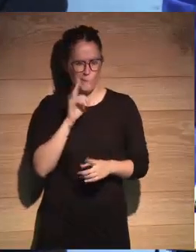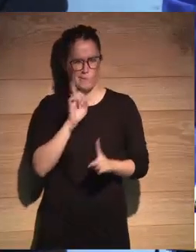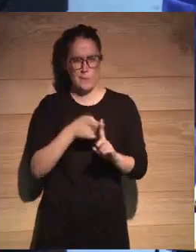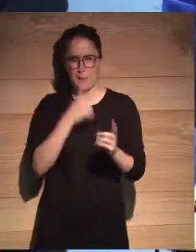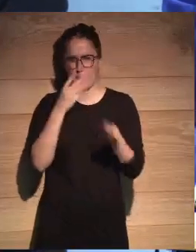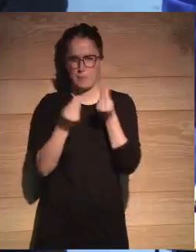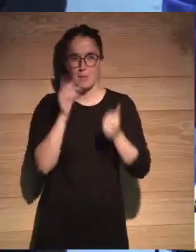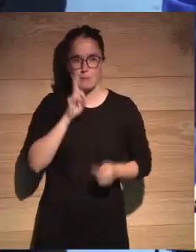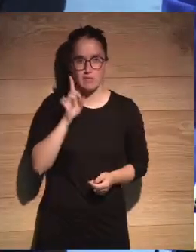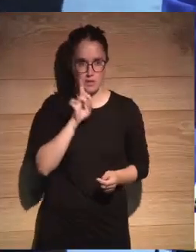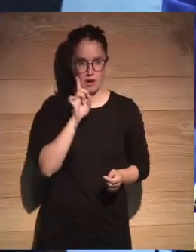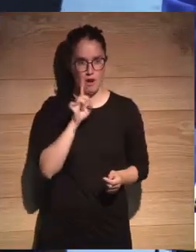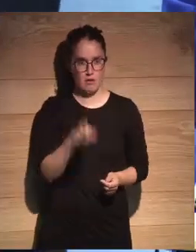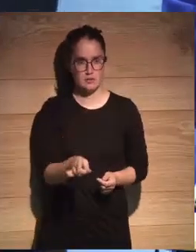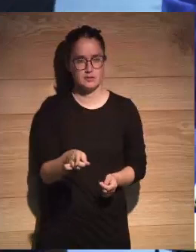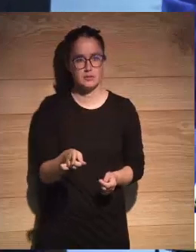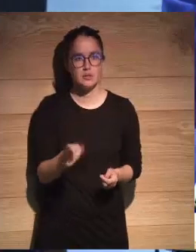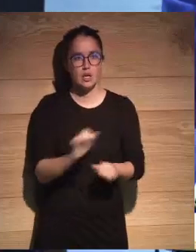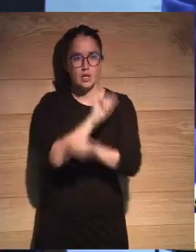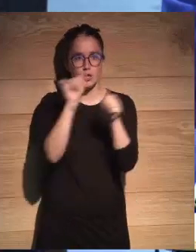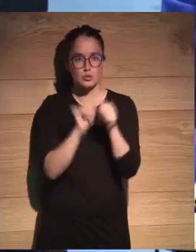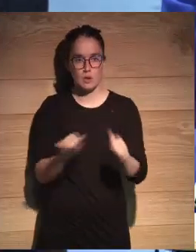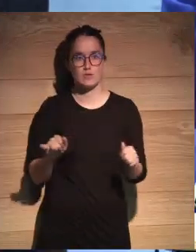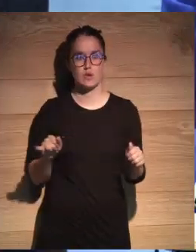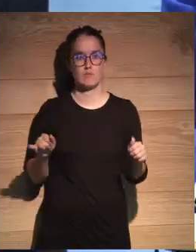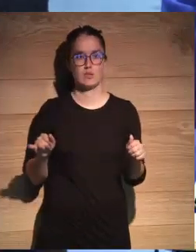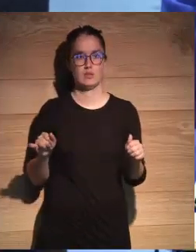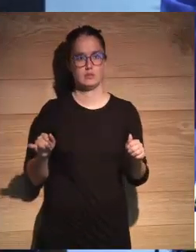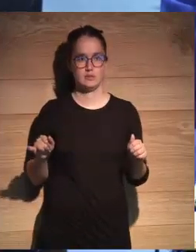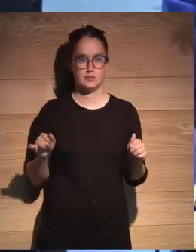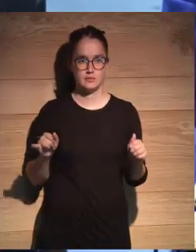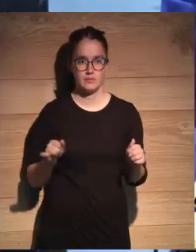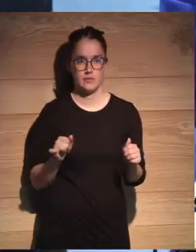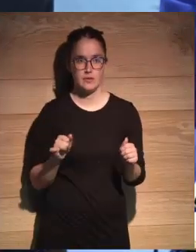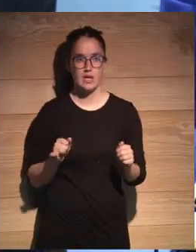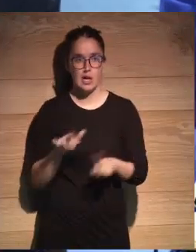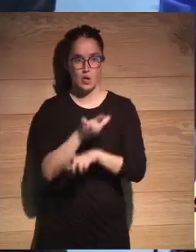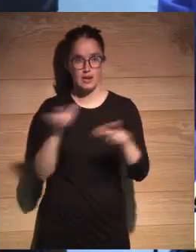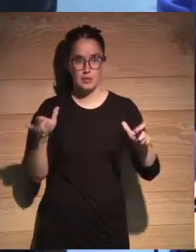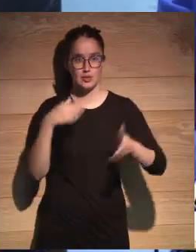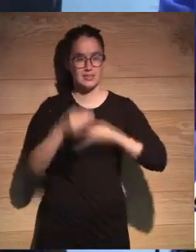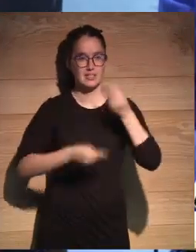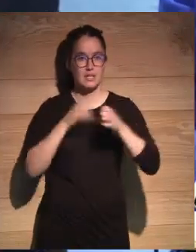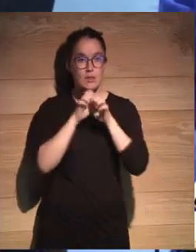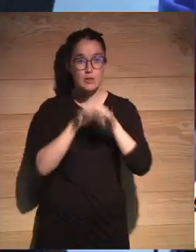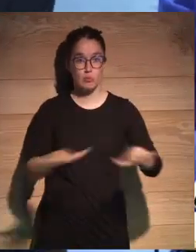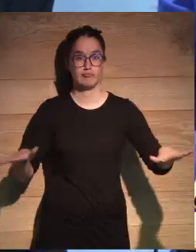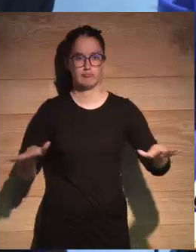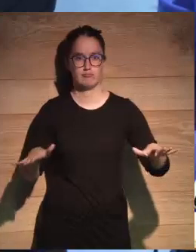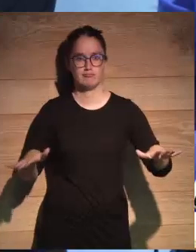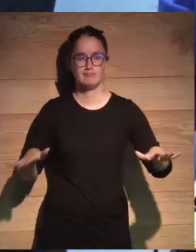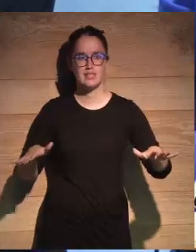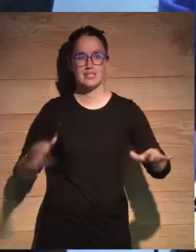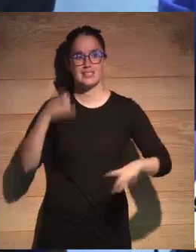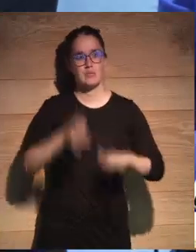detectado como un bulo. Y es una manera de llegar a lo que la gente está haciendo circular, ¿no? Y también